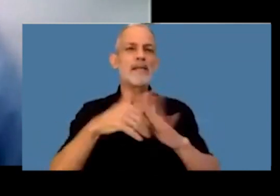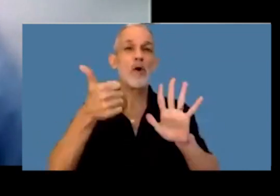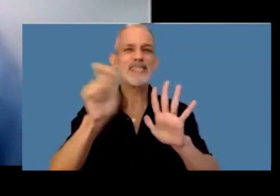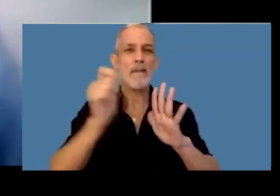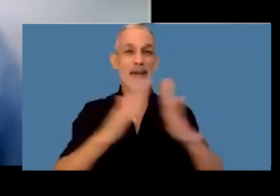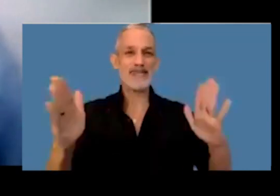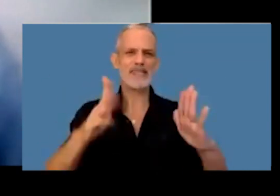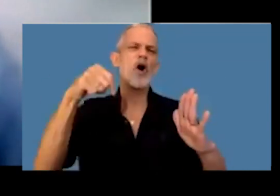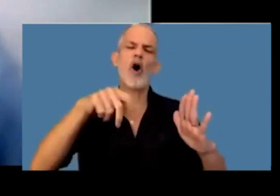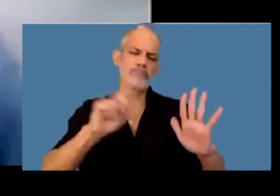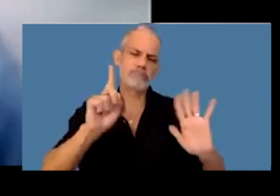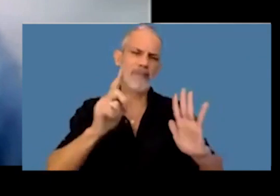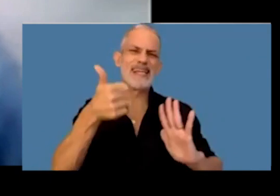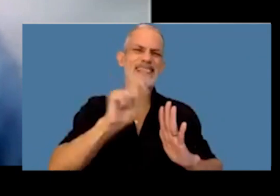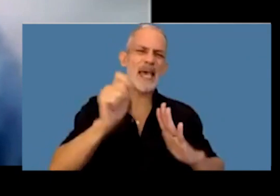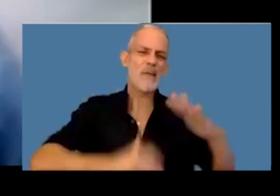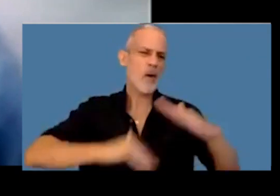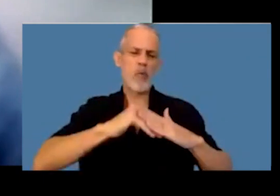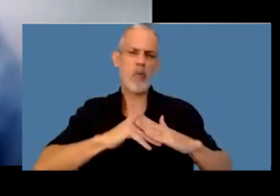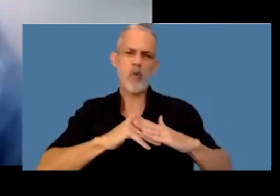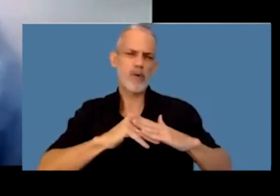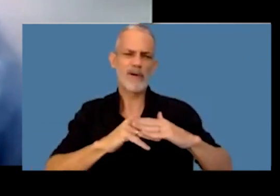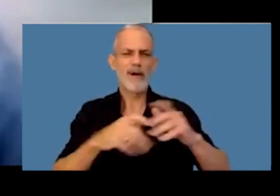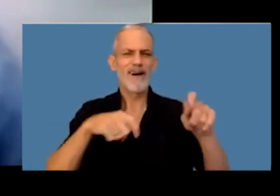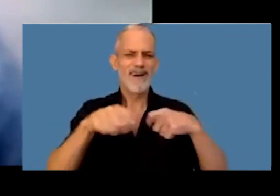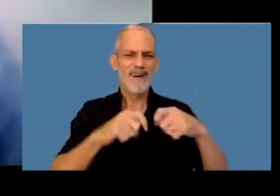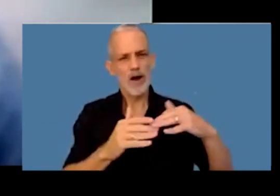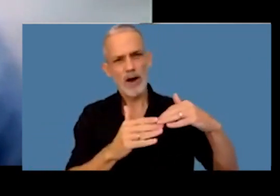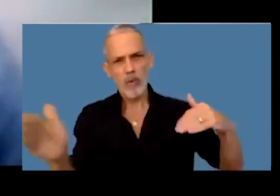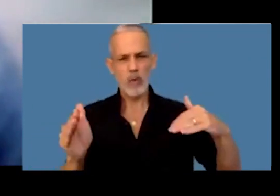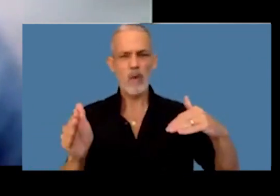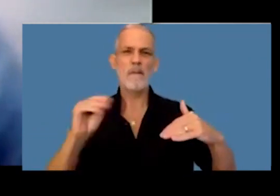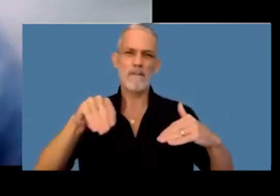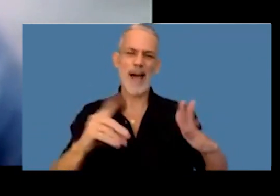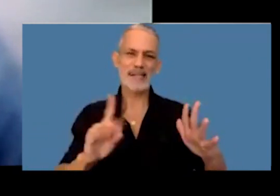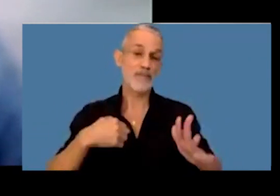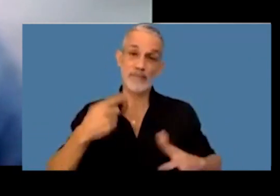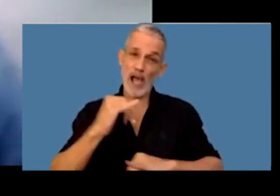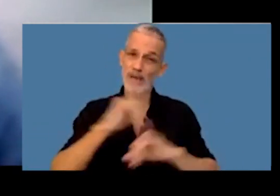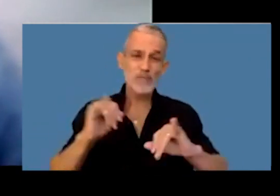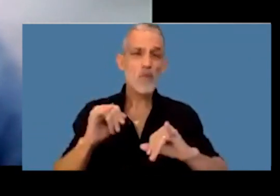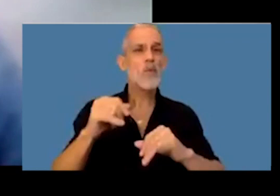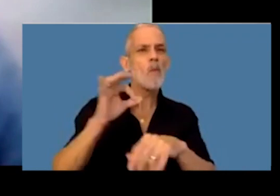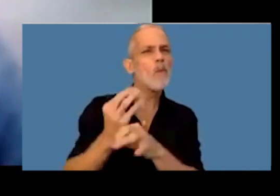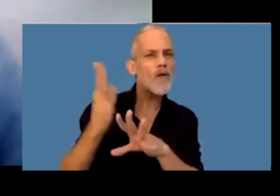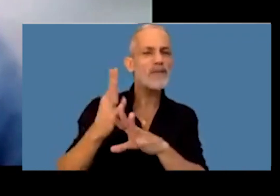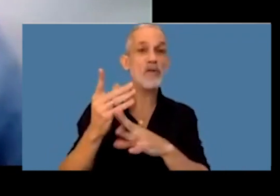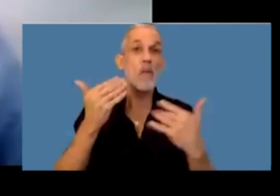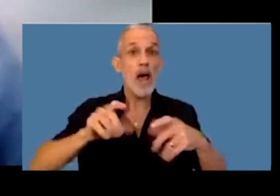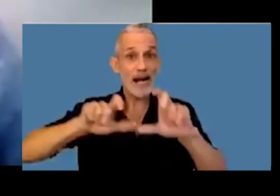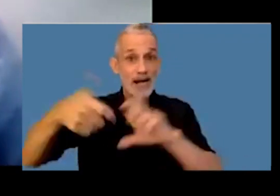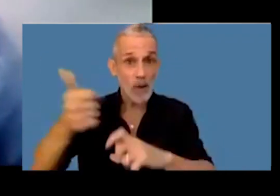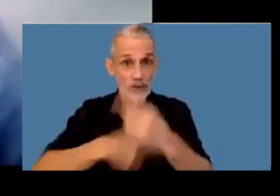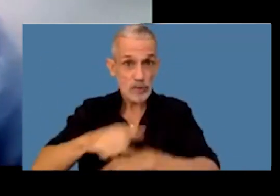día ampliamos y flexibilizamos ese tiempo, y decimos siempre a los profesionales que quienes puedan renovar, lo hagan.